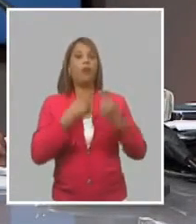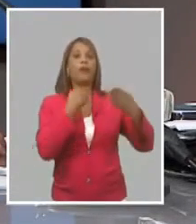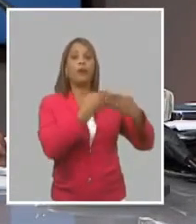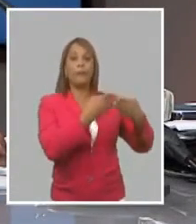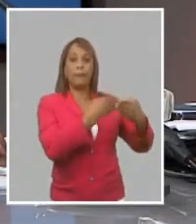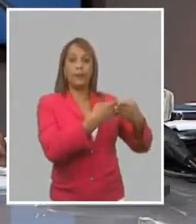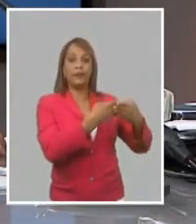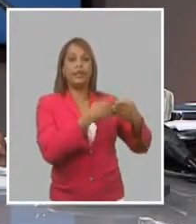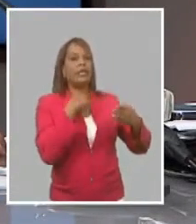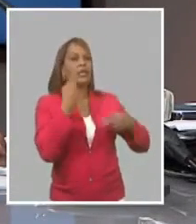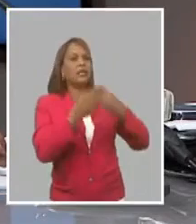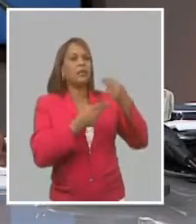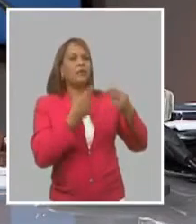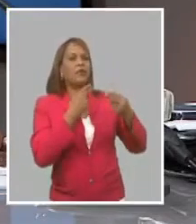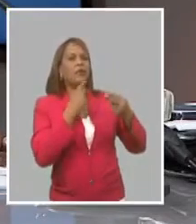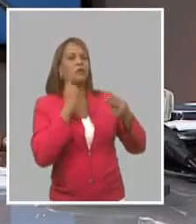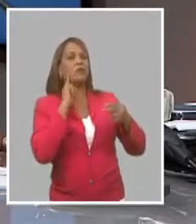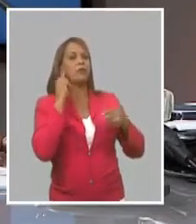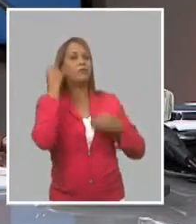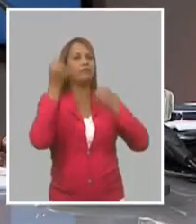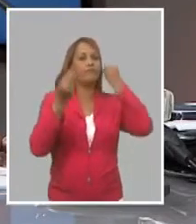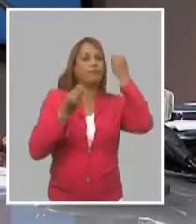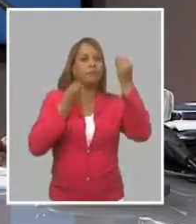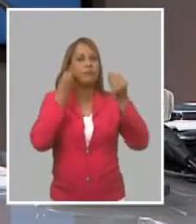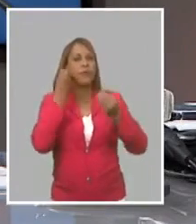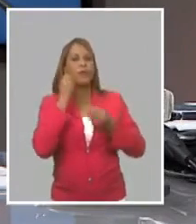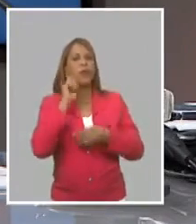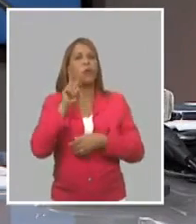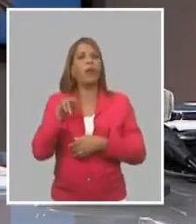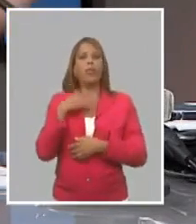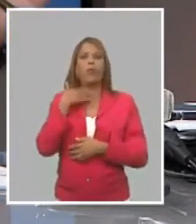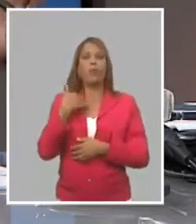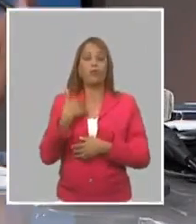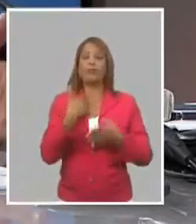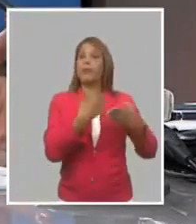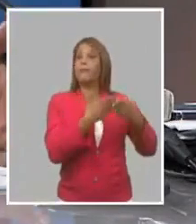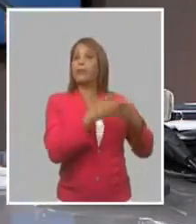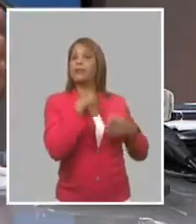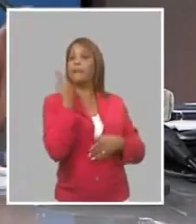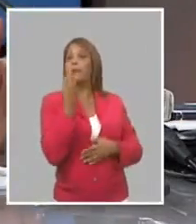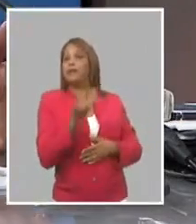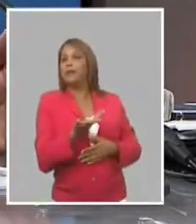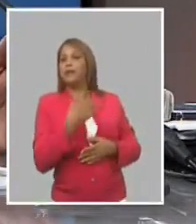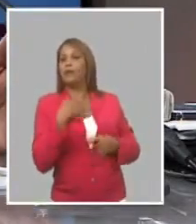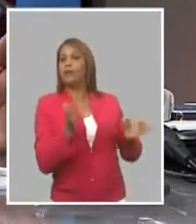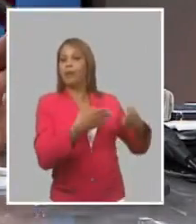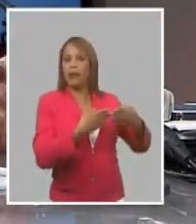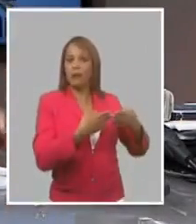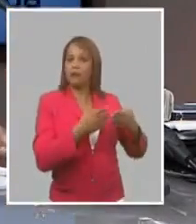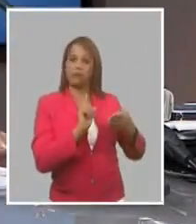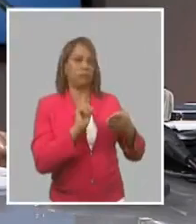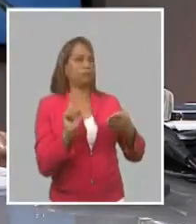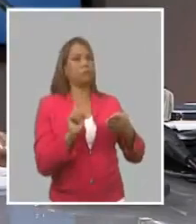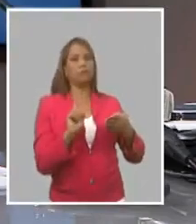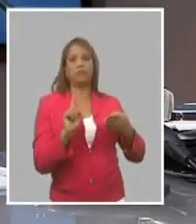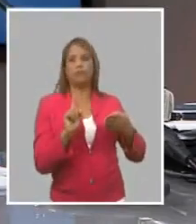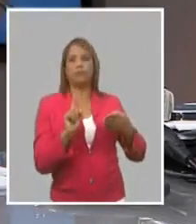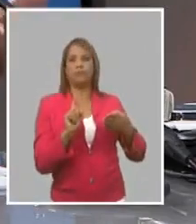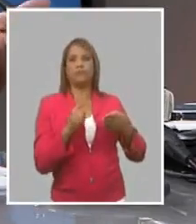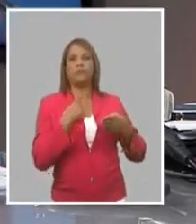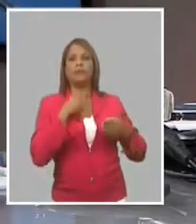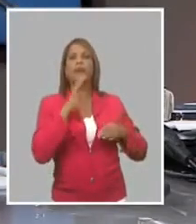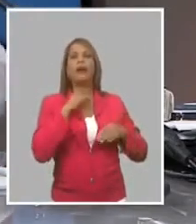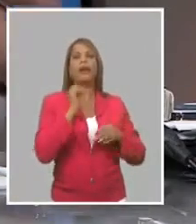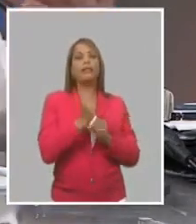Y nosotros lo que estamos diseñando, porque si esas empresas tienen pérdida, tú la vas a cerrar. Va a